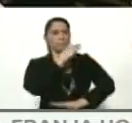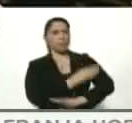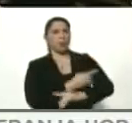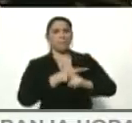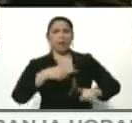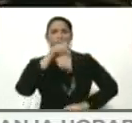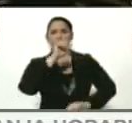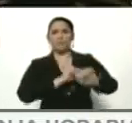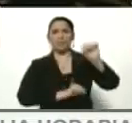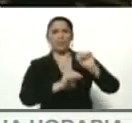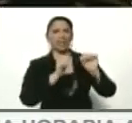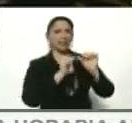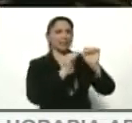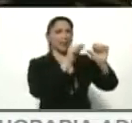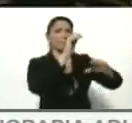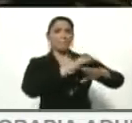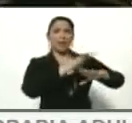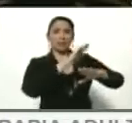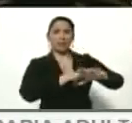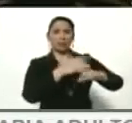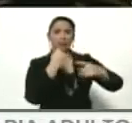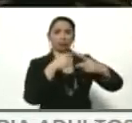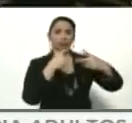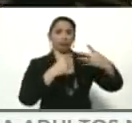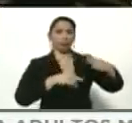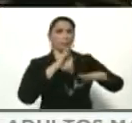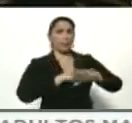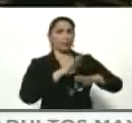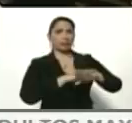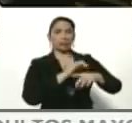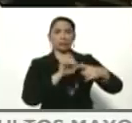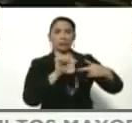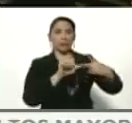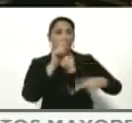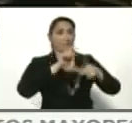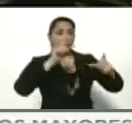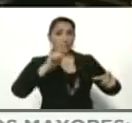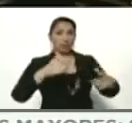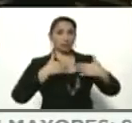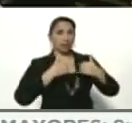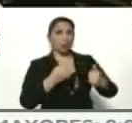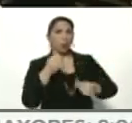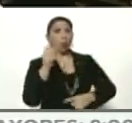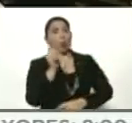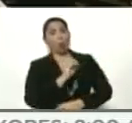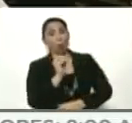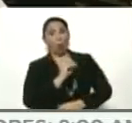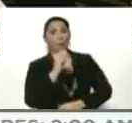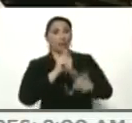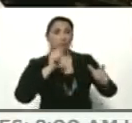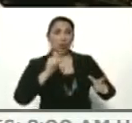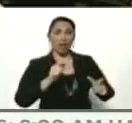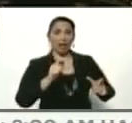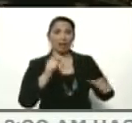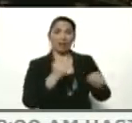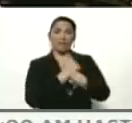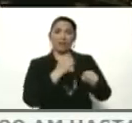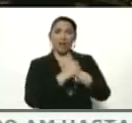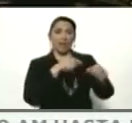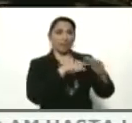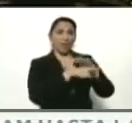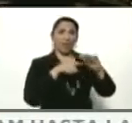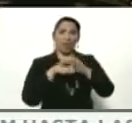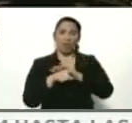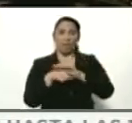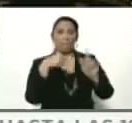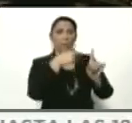evitar que sigan ocurriendo cosas como las que han pasado esta semana, que personal de salud, que personal que trabaja en los pases, se han venido, ha venido resultando